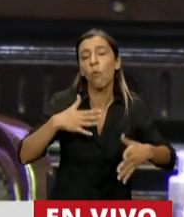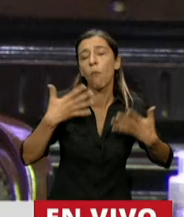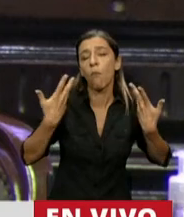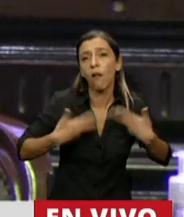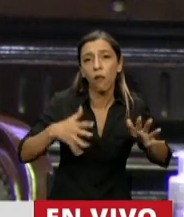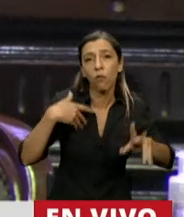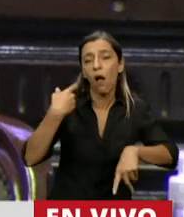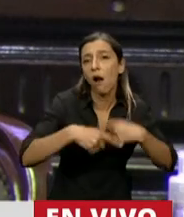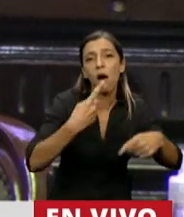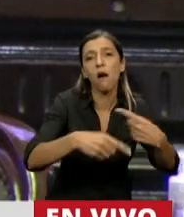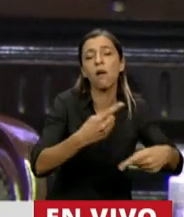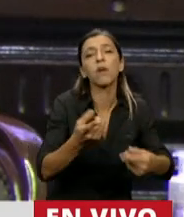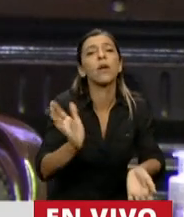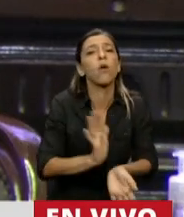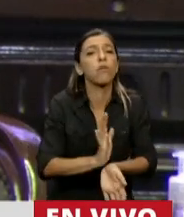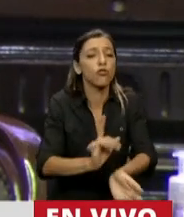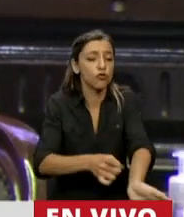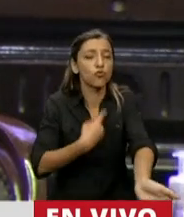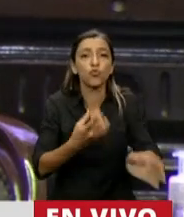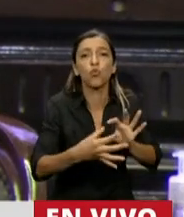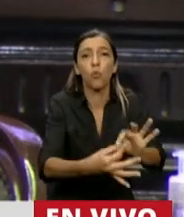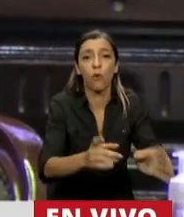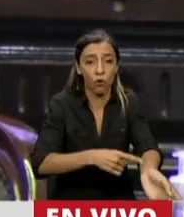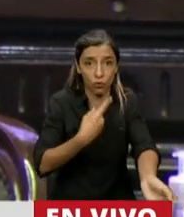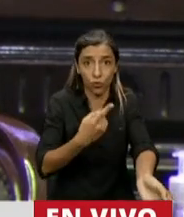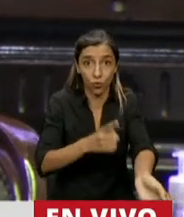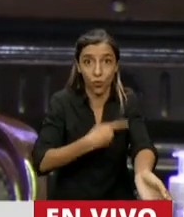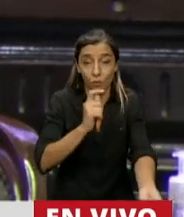Quiere decir que son perfectamente prevenibles.